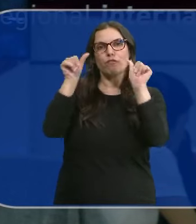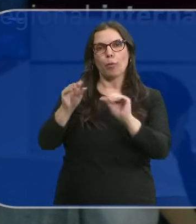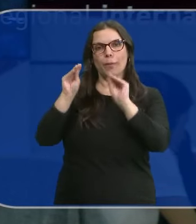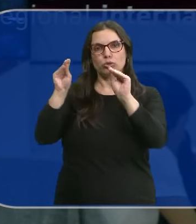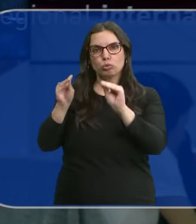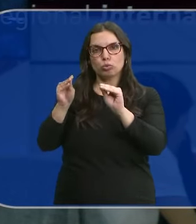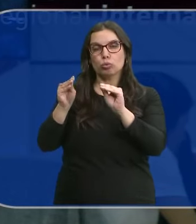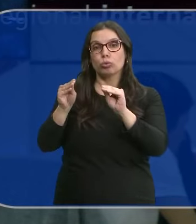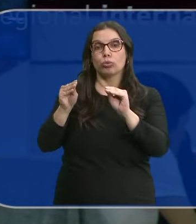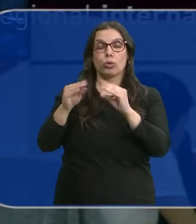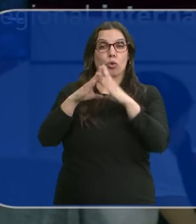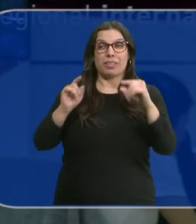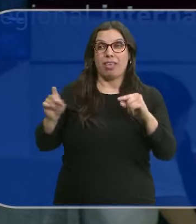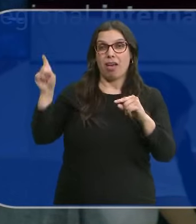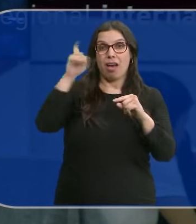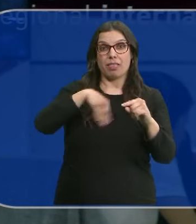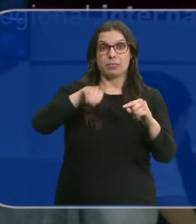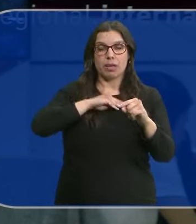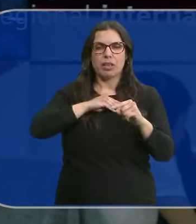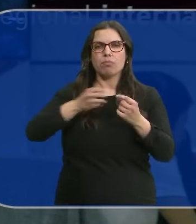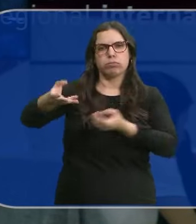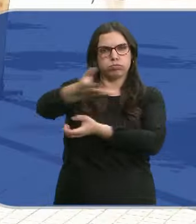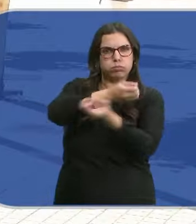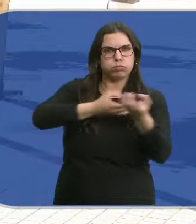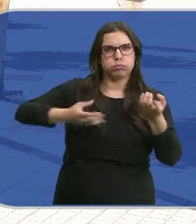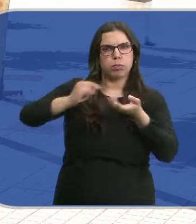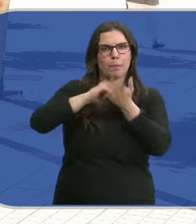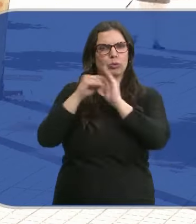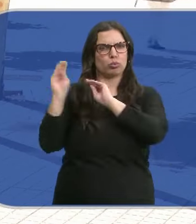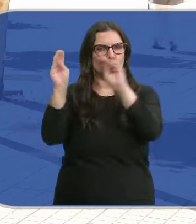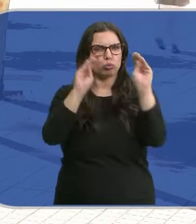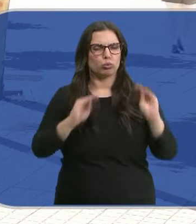por universidades de todo el país. Iago Benavides.